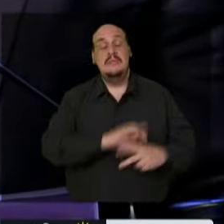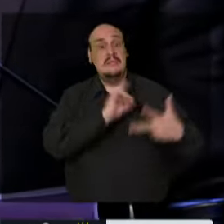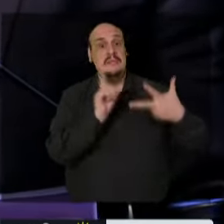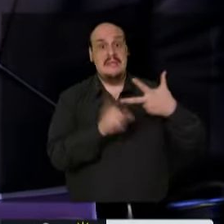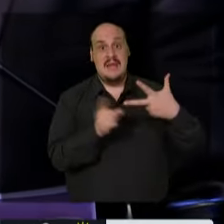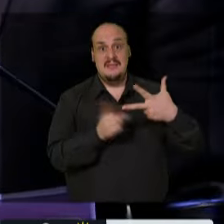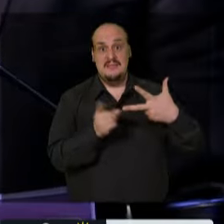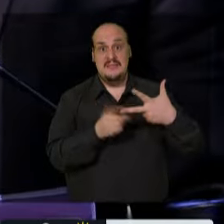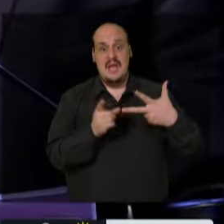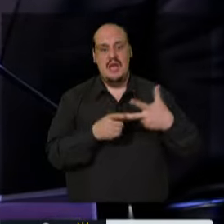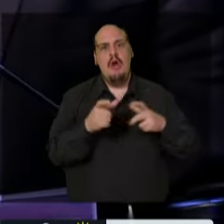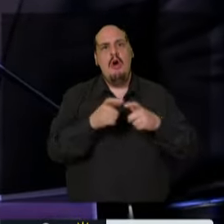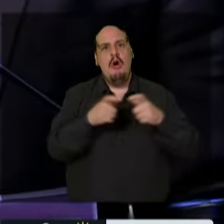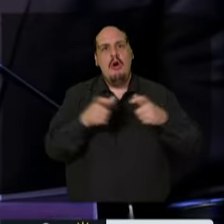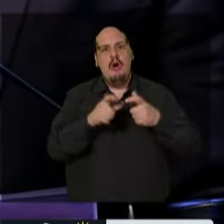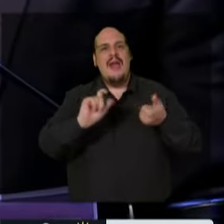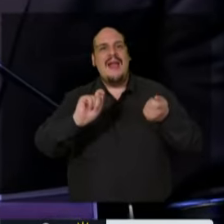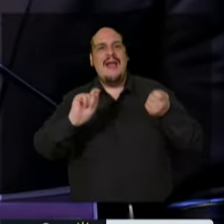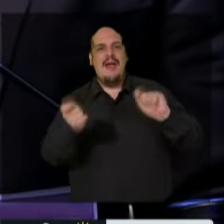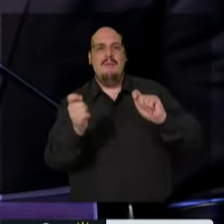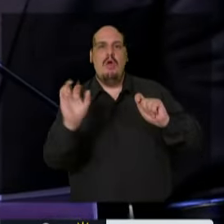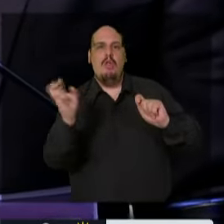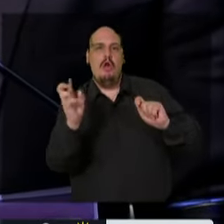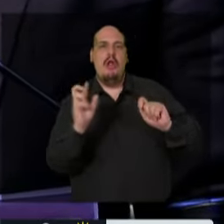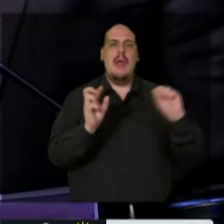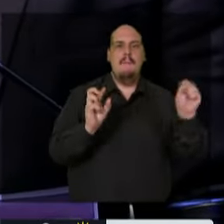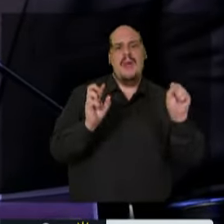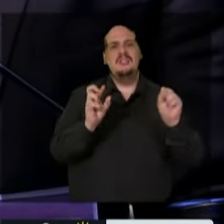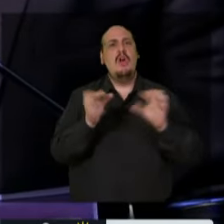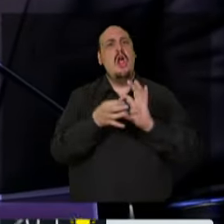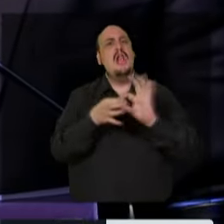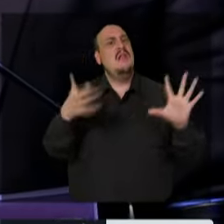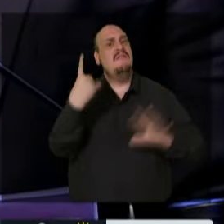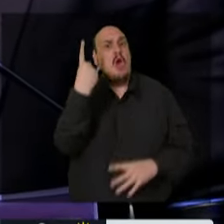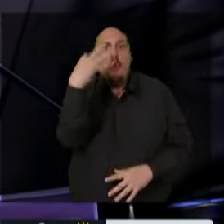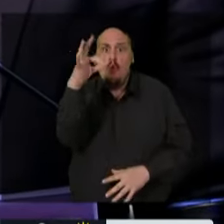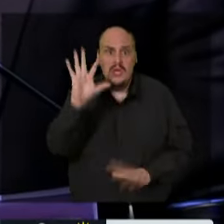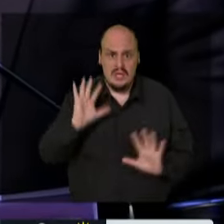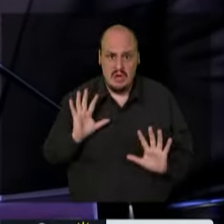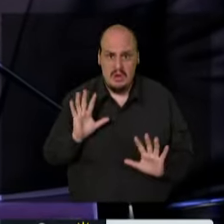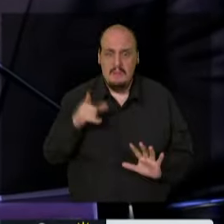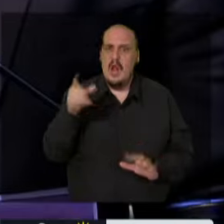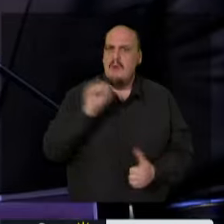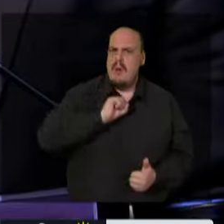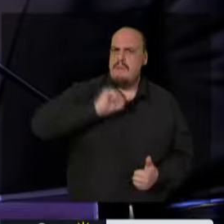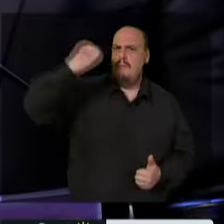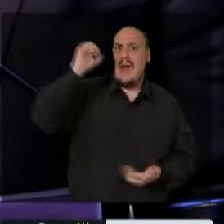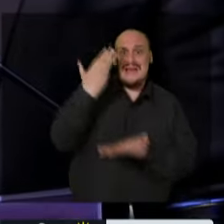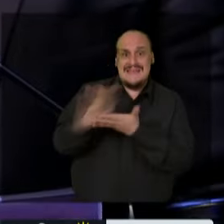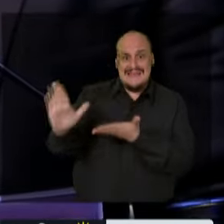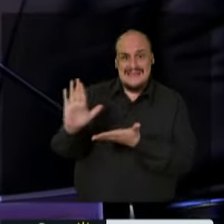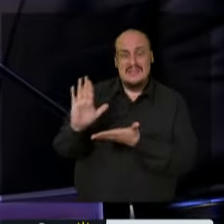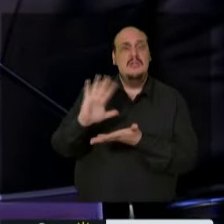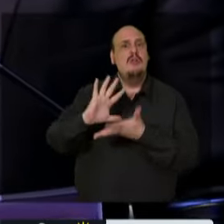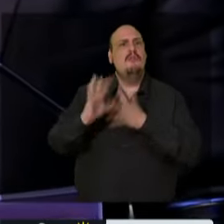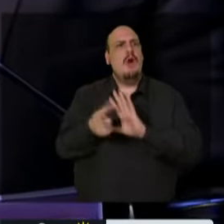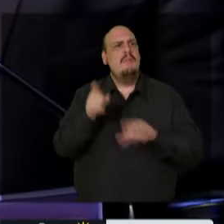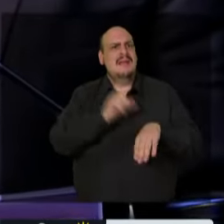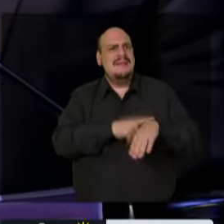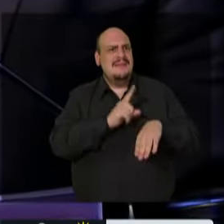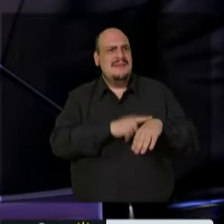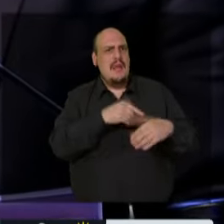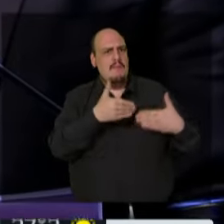ir a un tipo de cambio libre y único. Pero para evitar hiperinflación se tiene en un periodo de